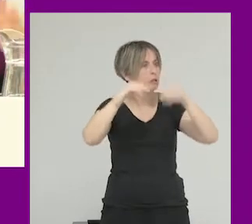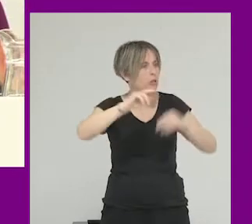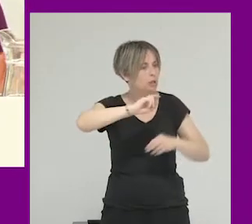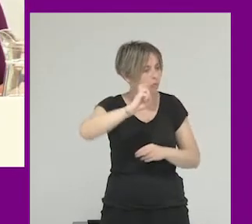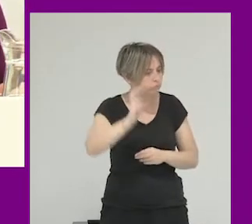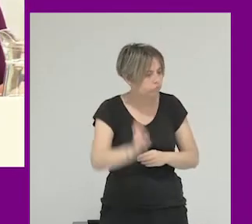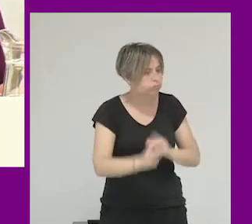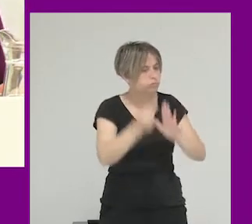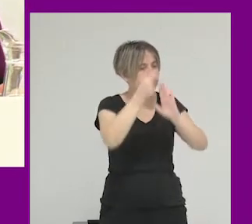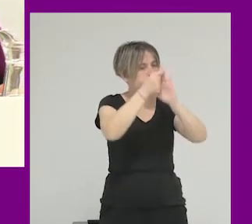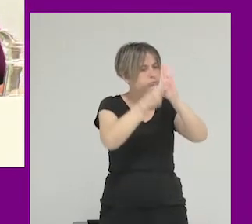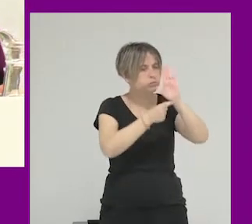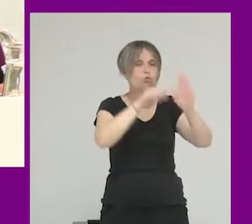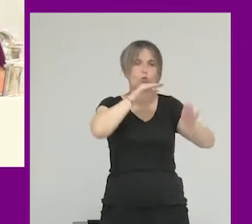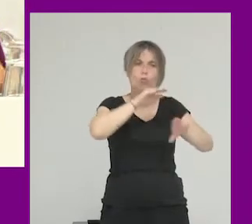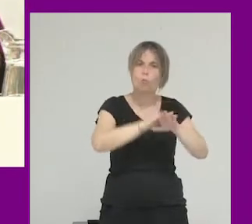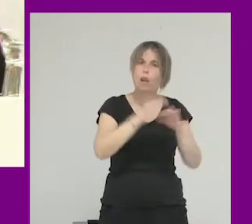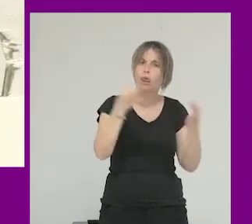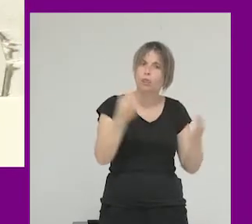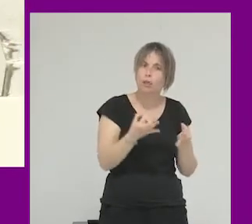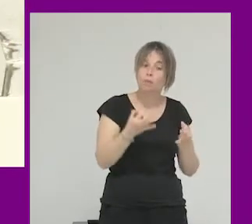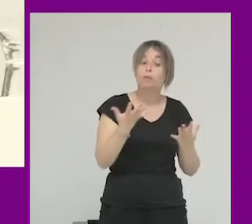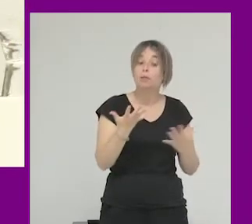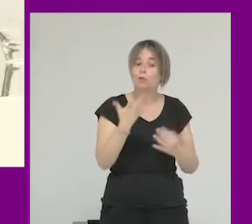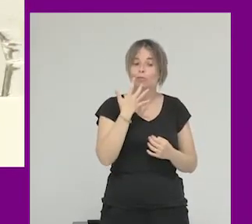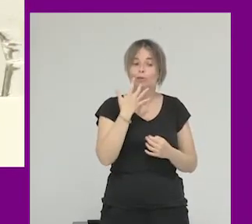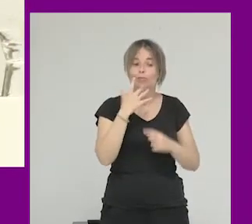tener una serie de requisitos, pero cuando